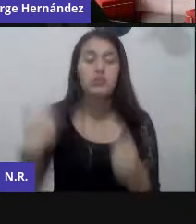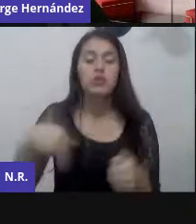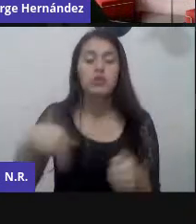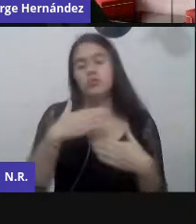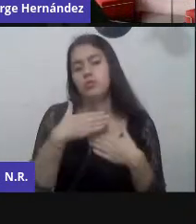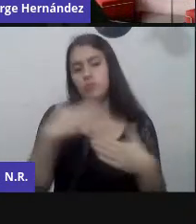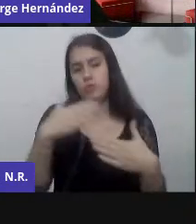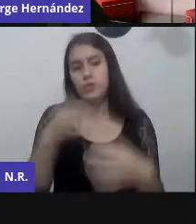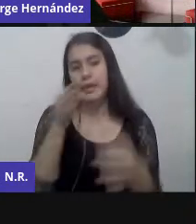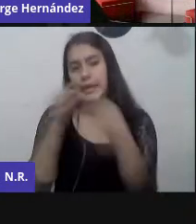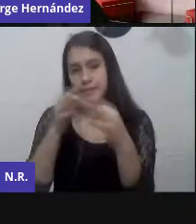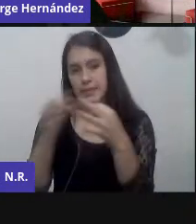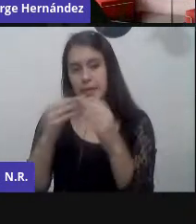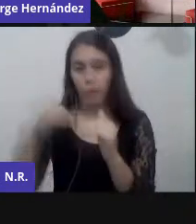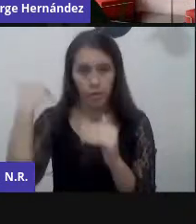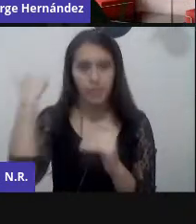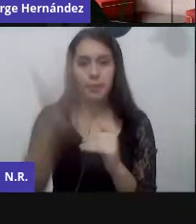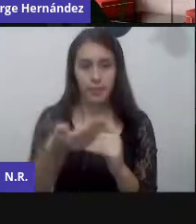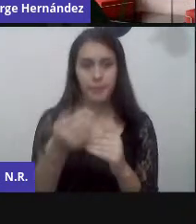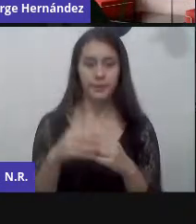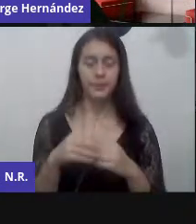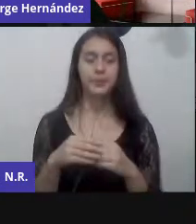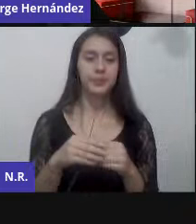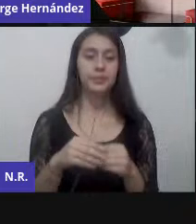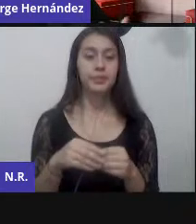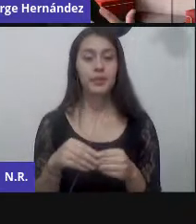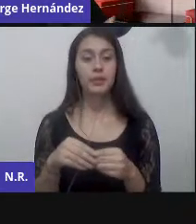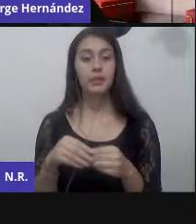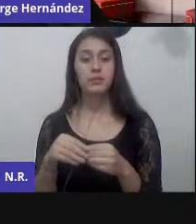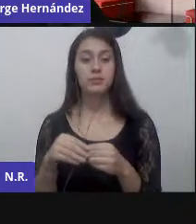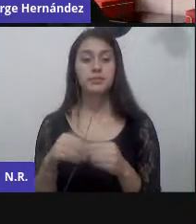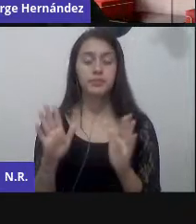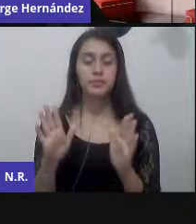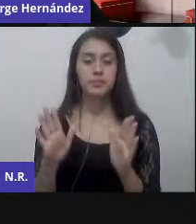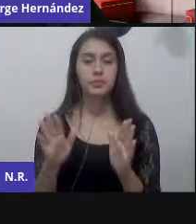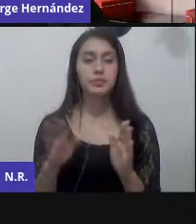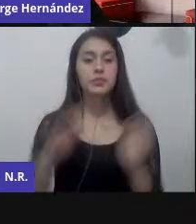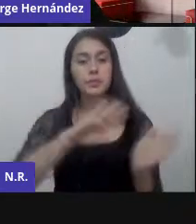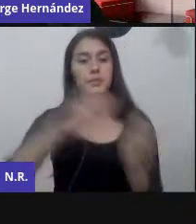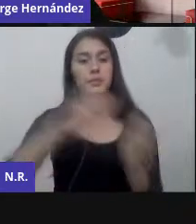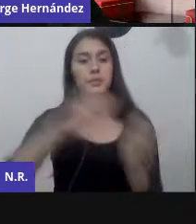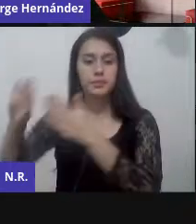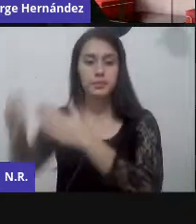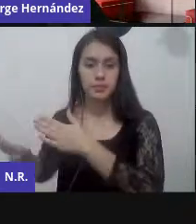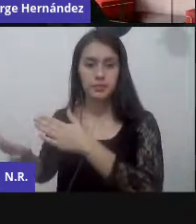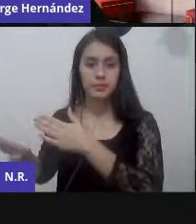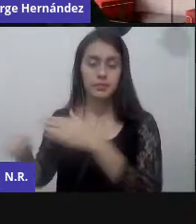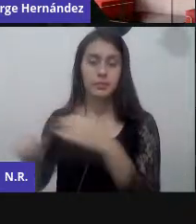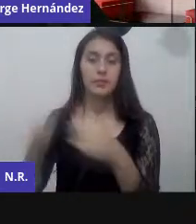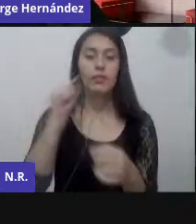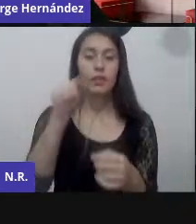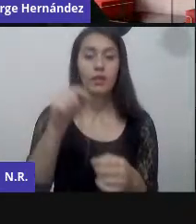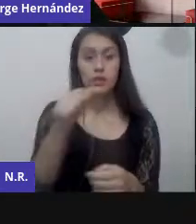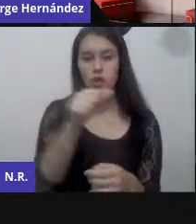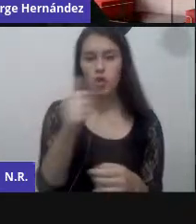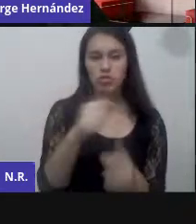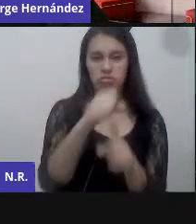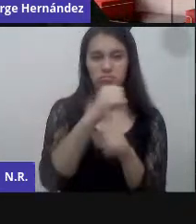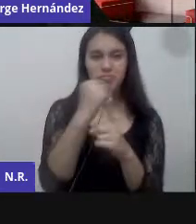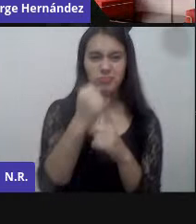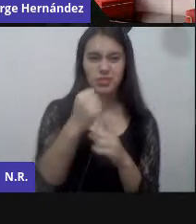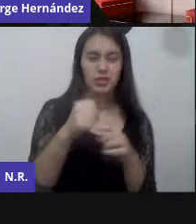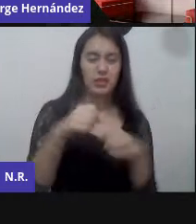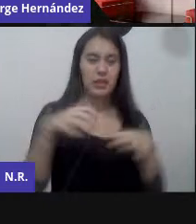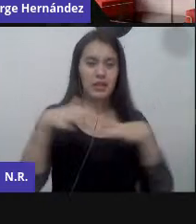pues les hablaremos a profundidad del tema. Pasemos a otra red social que se llama